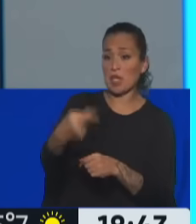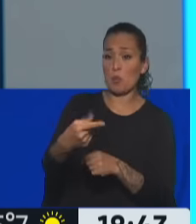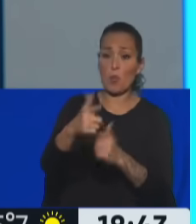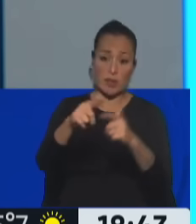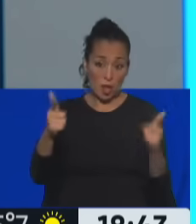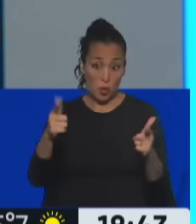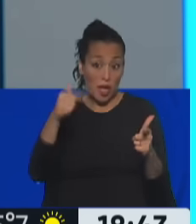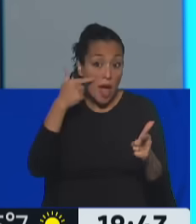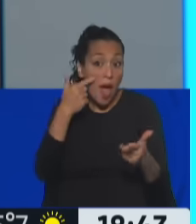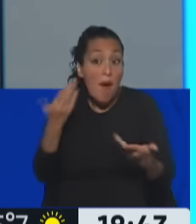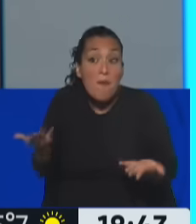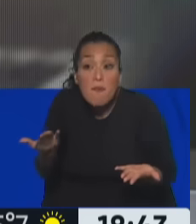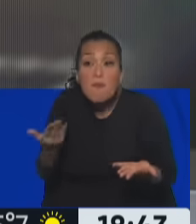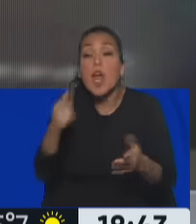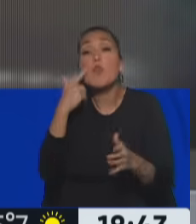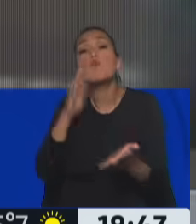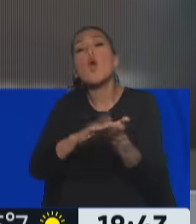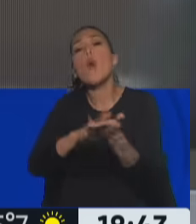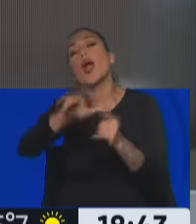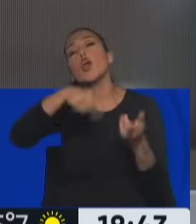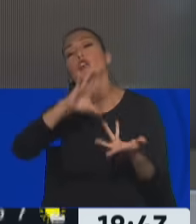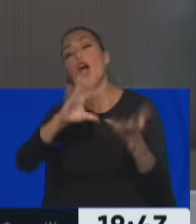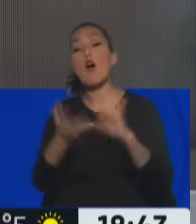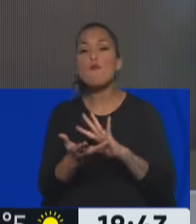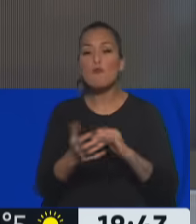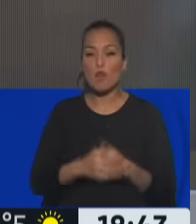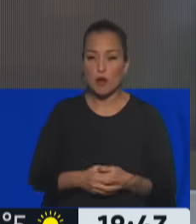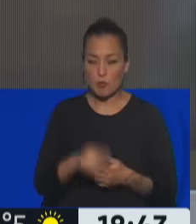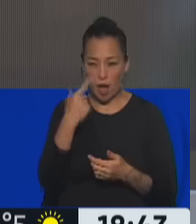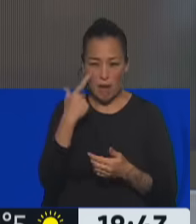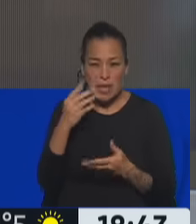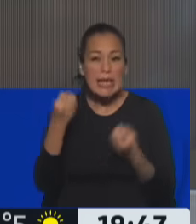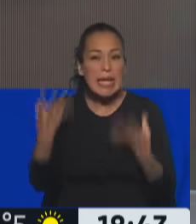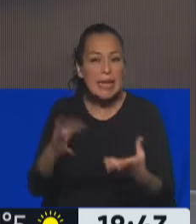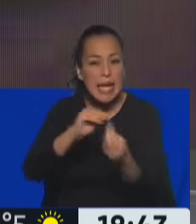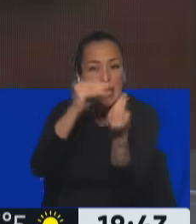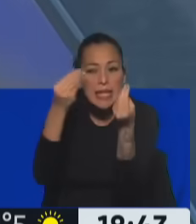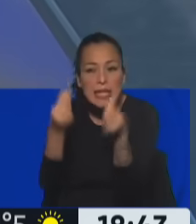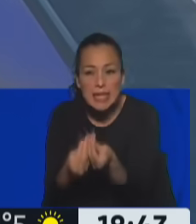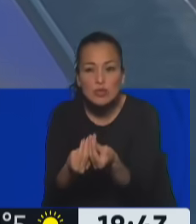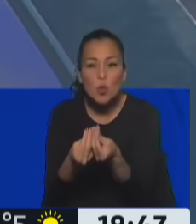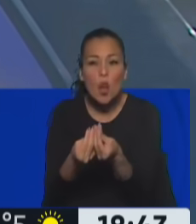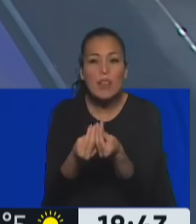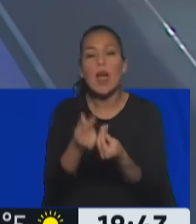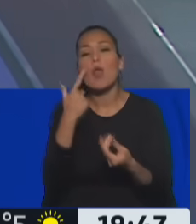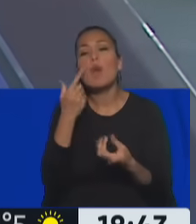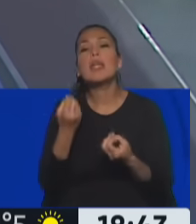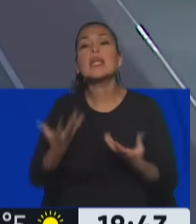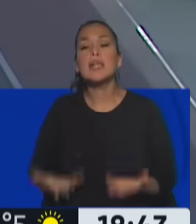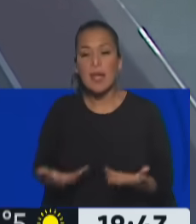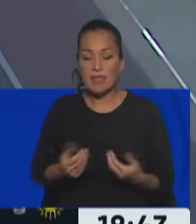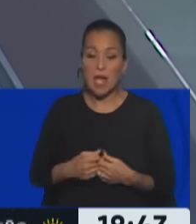de otra forma, ¿no? Eso sería un poco... Bueno, ya se probó de otra forma, ahora hay que empezar a ver los resultados. Claro, ahora ya se probó de al otra menos forma. en lo que tiene que ver